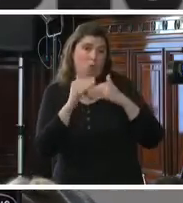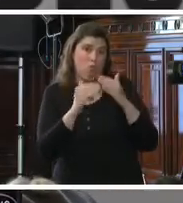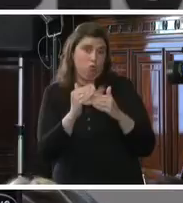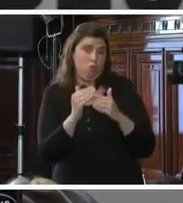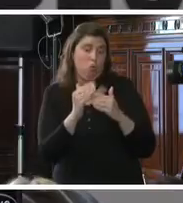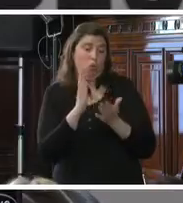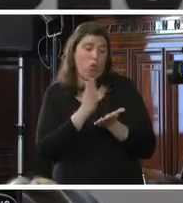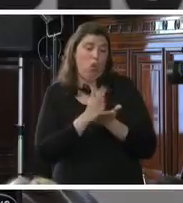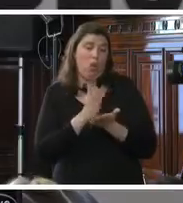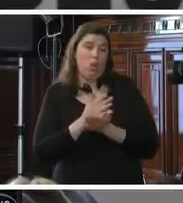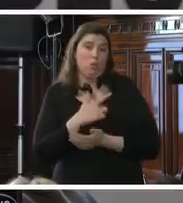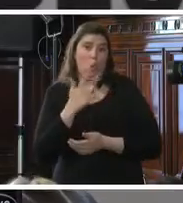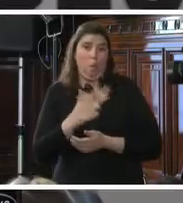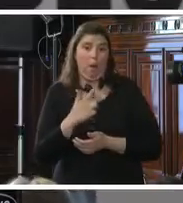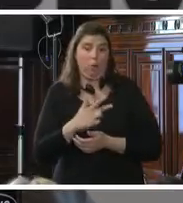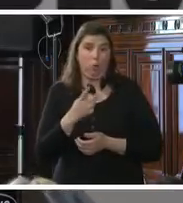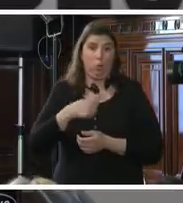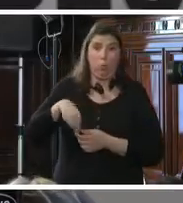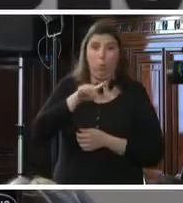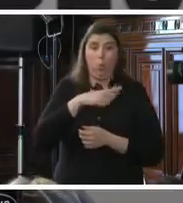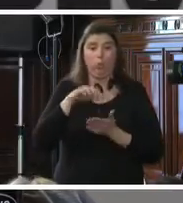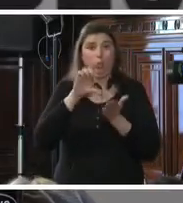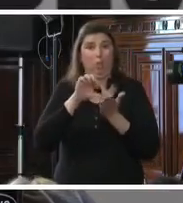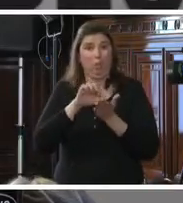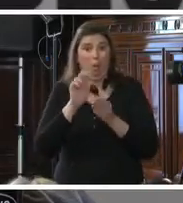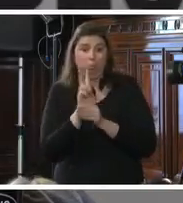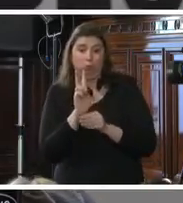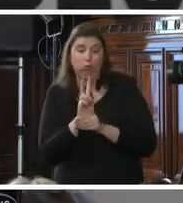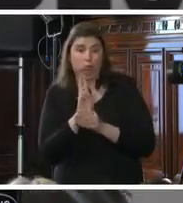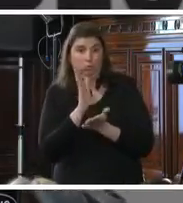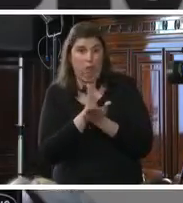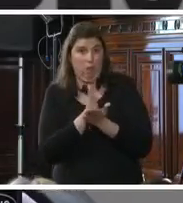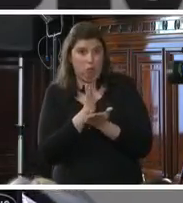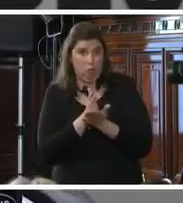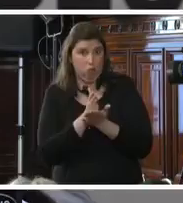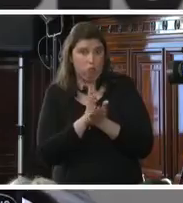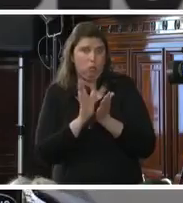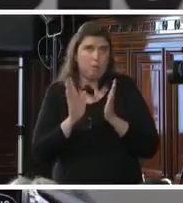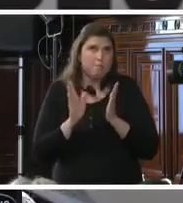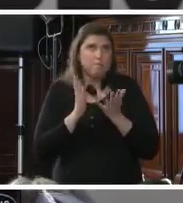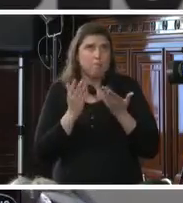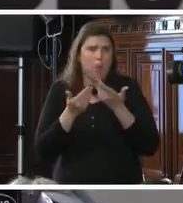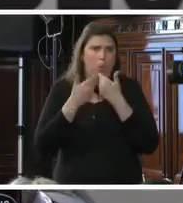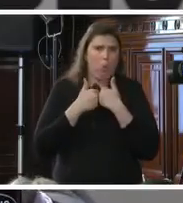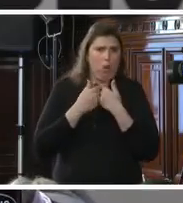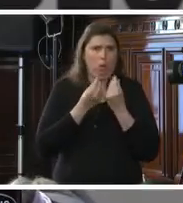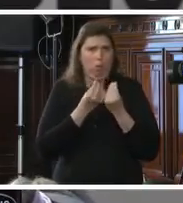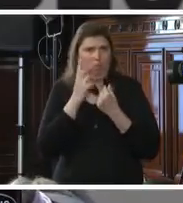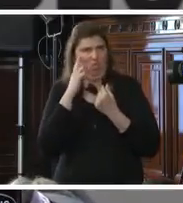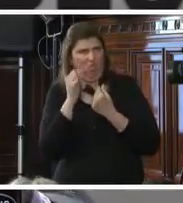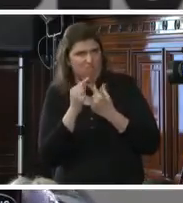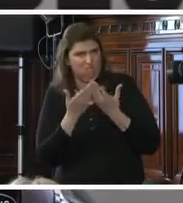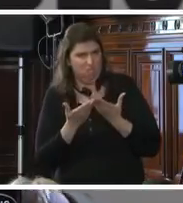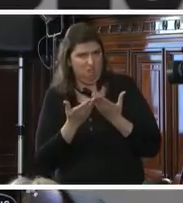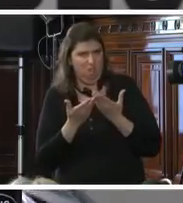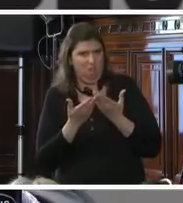humanos, de nuestros sistemas de protección de derechos, habría que preguntarse cómo es esto, ¿no?